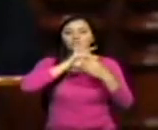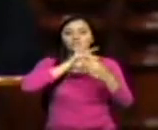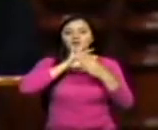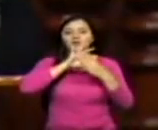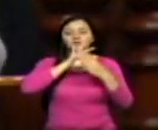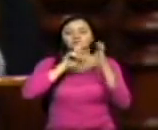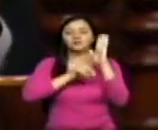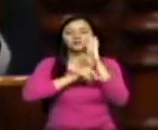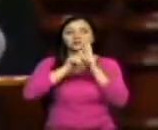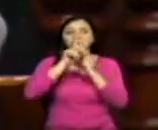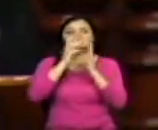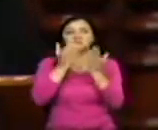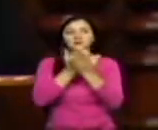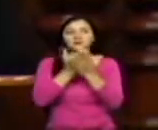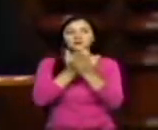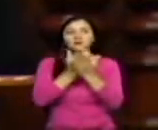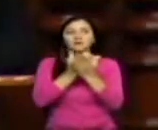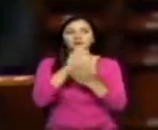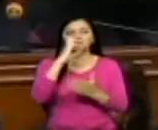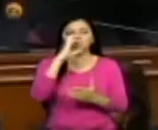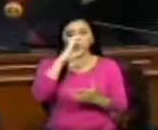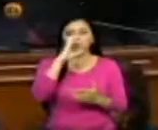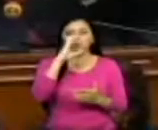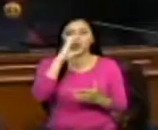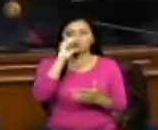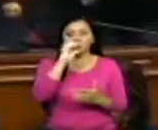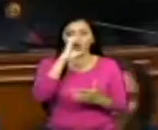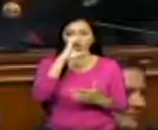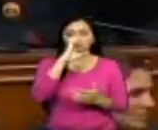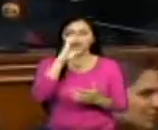y Desarrollo Económico, OCDE.